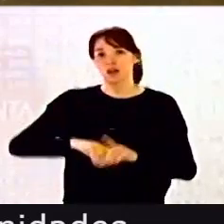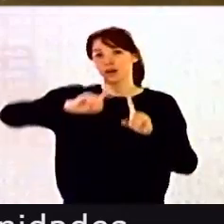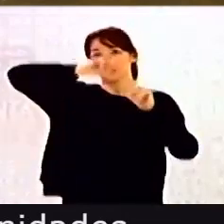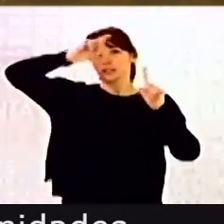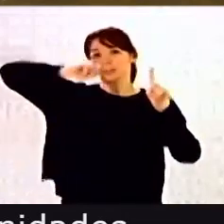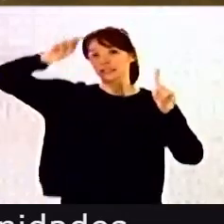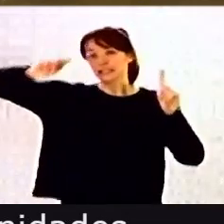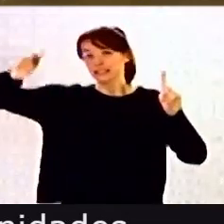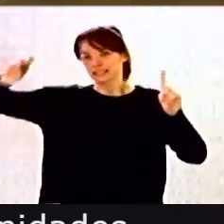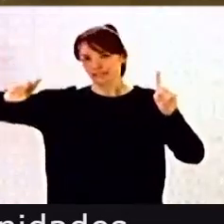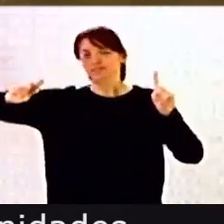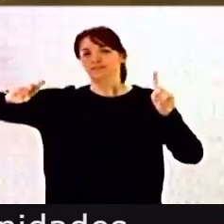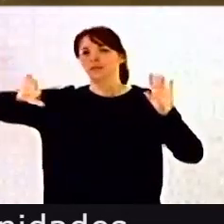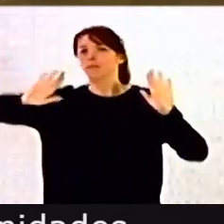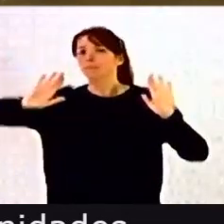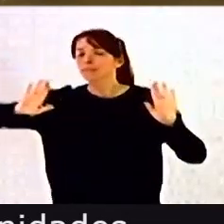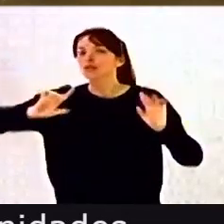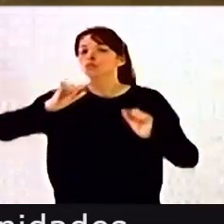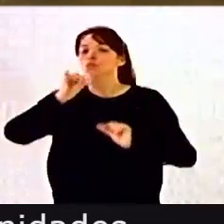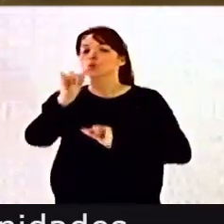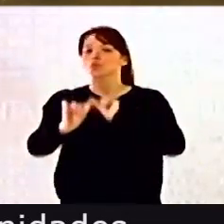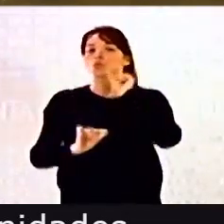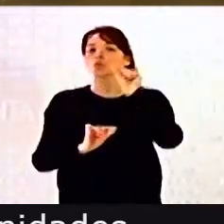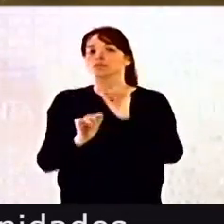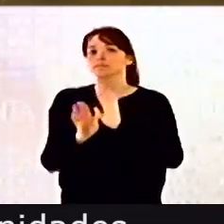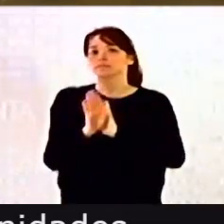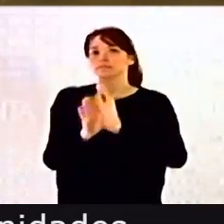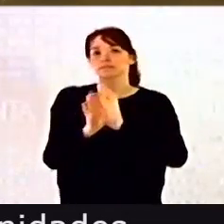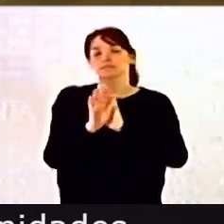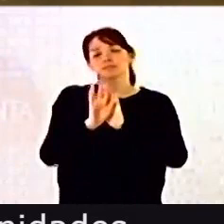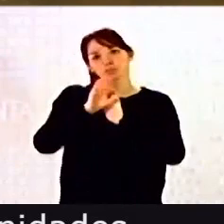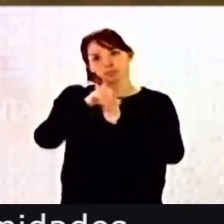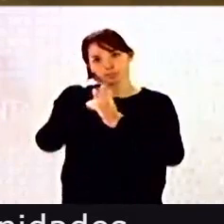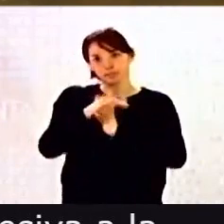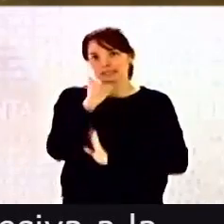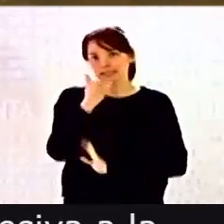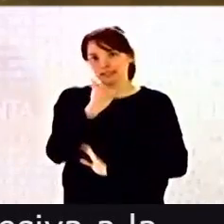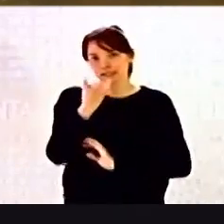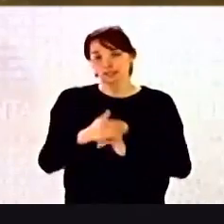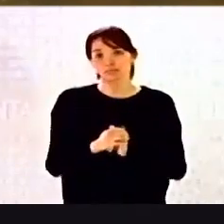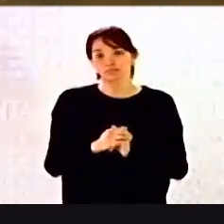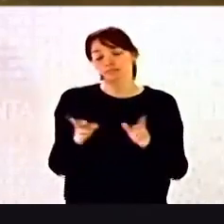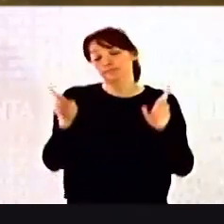sierra, pero con una tendencia progresiva a la disminución y